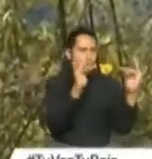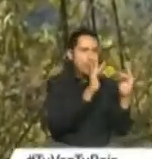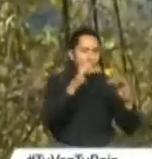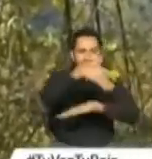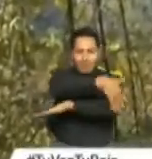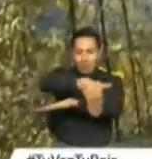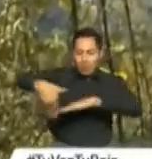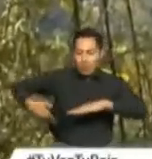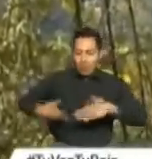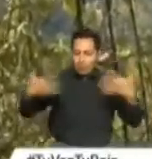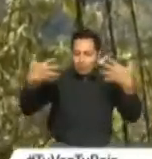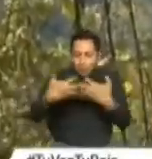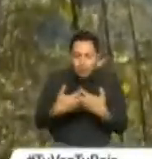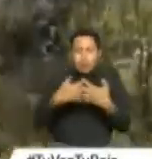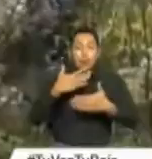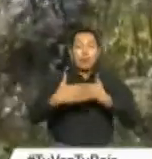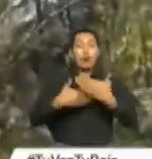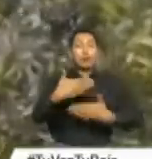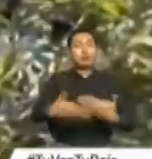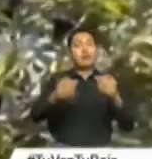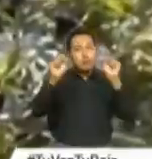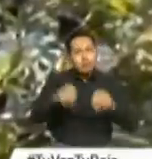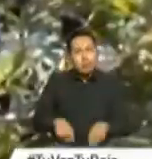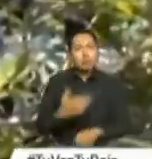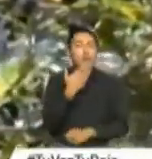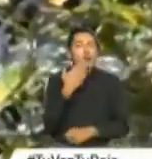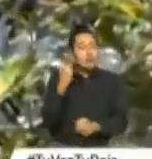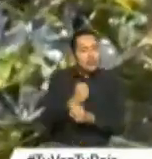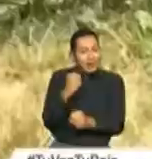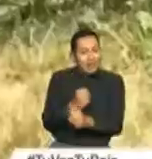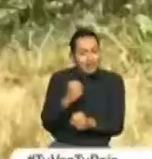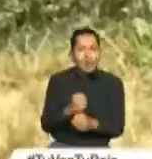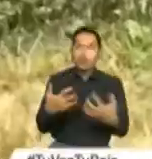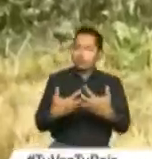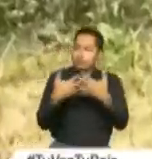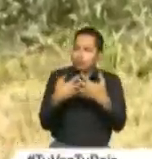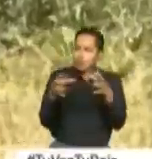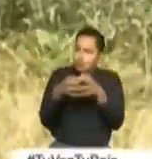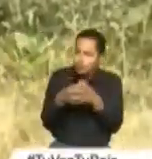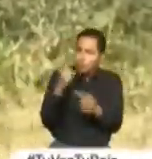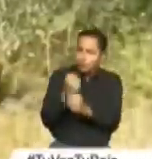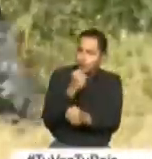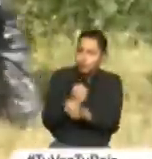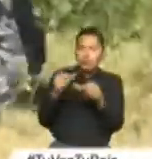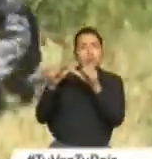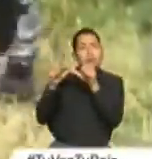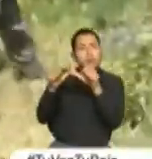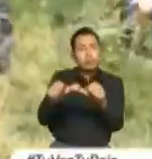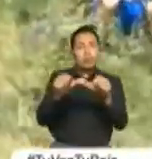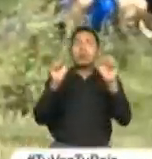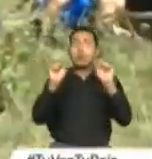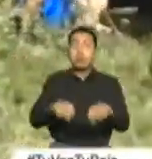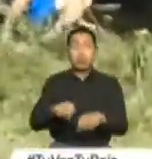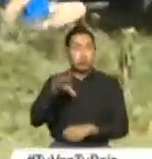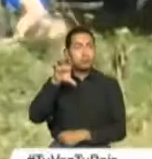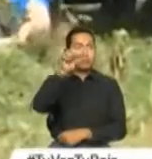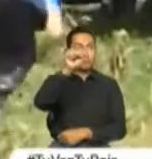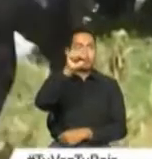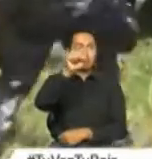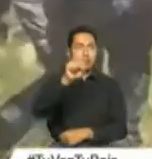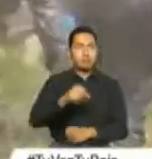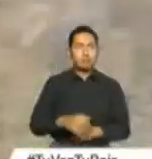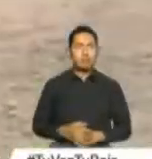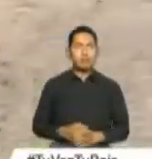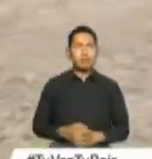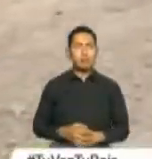y añadió que ese proceso es posible debido al trabajo conjunto que se realiza de forma permanente. Luis Andrade, Noticiero